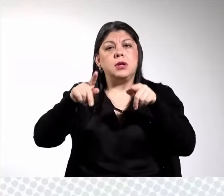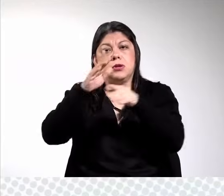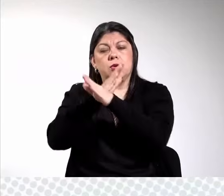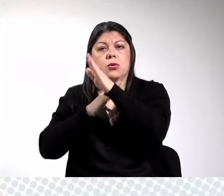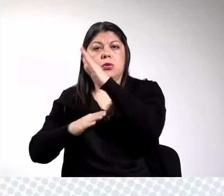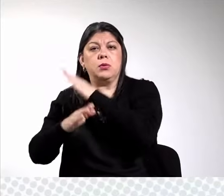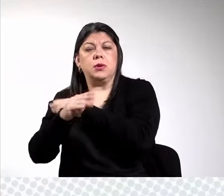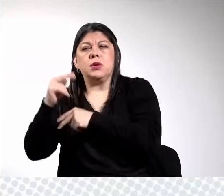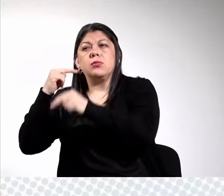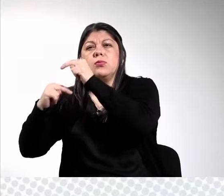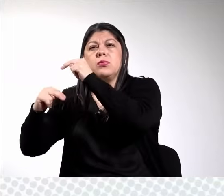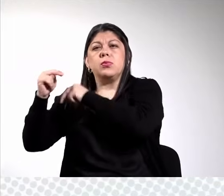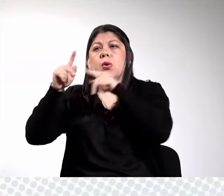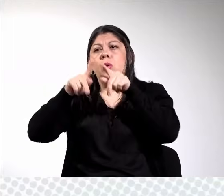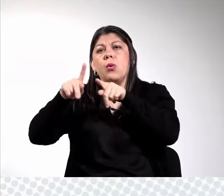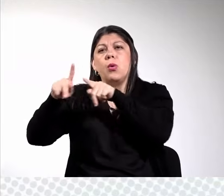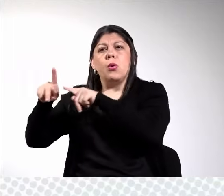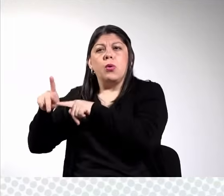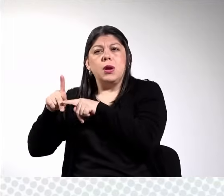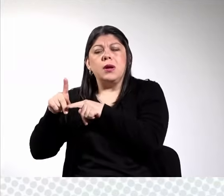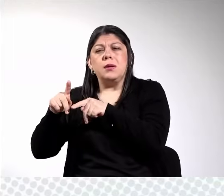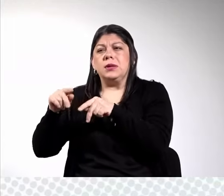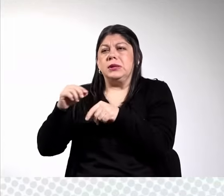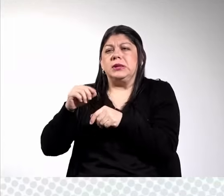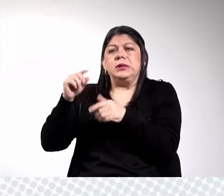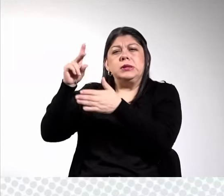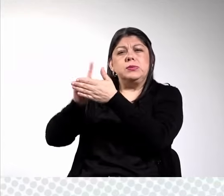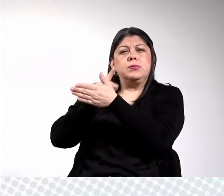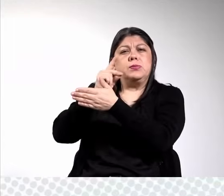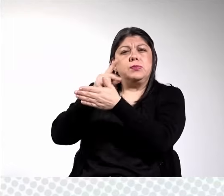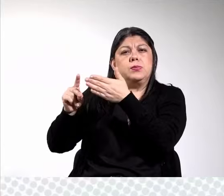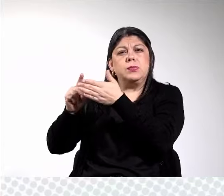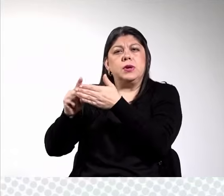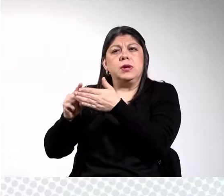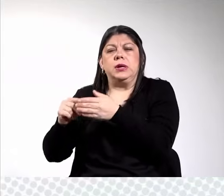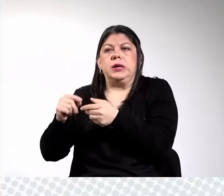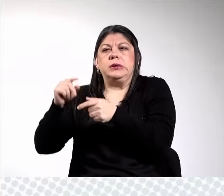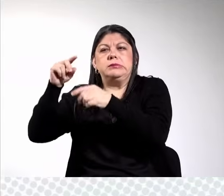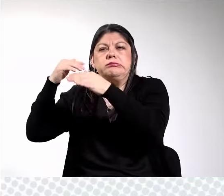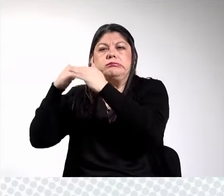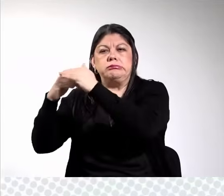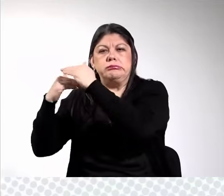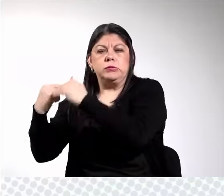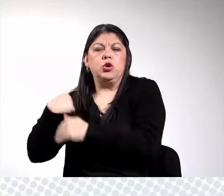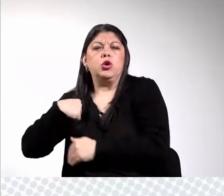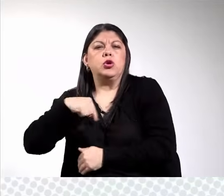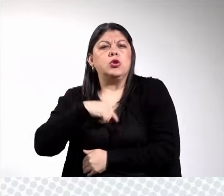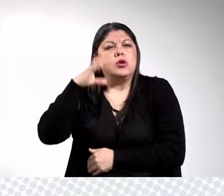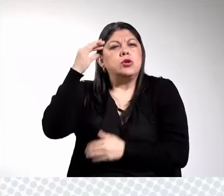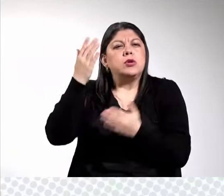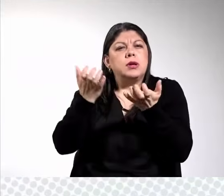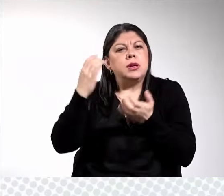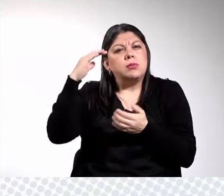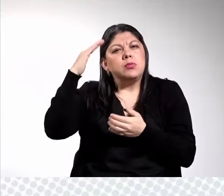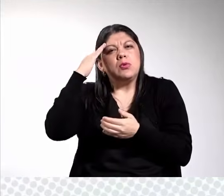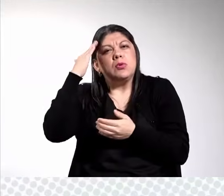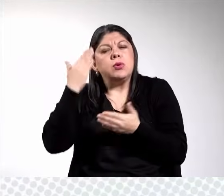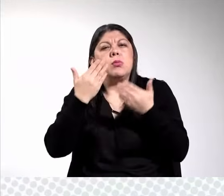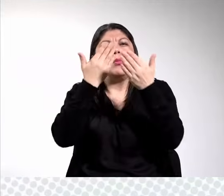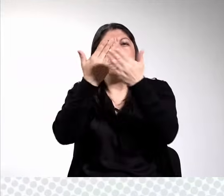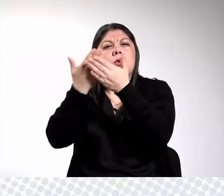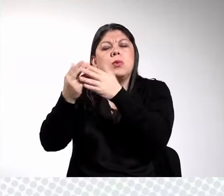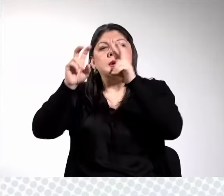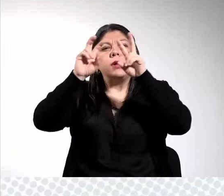han sido históricamente una población sujeta de múltiples discriminaciones y limitaciones. Por ello queremos conocer sus propuestas en materia